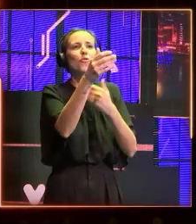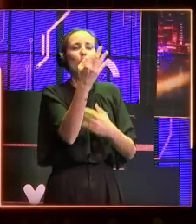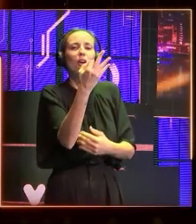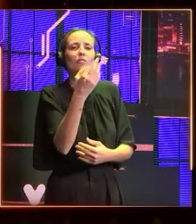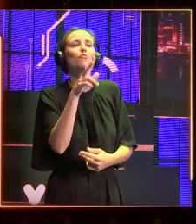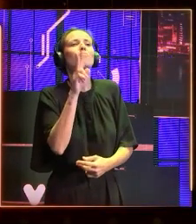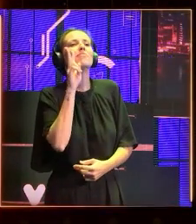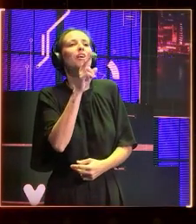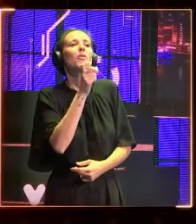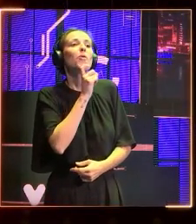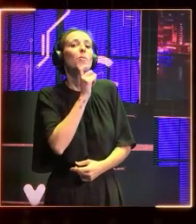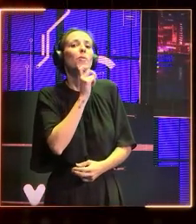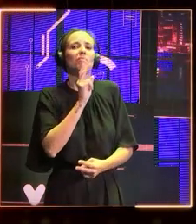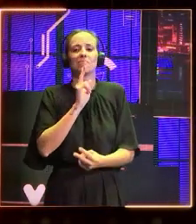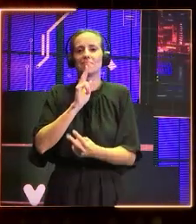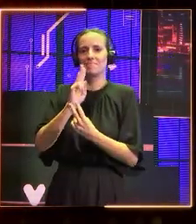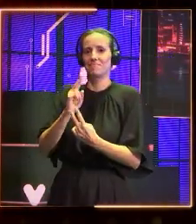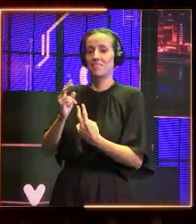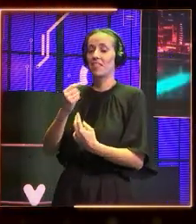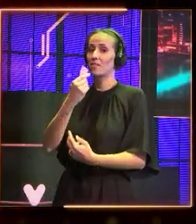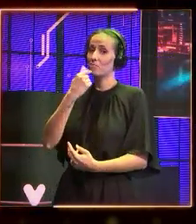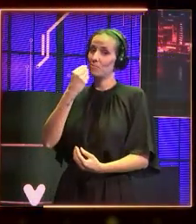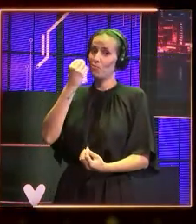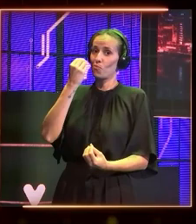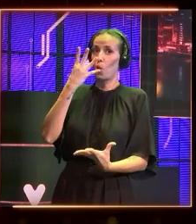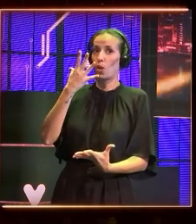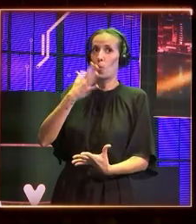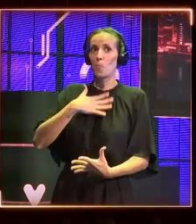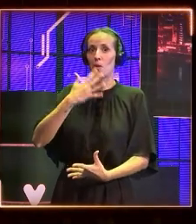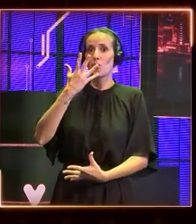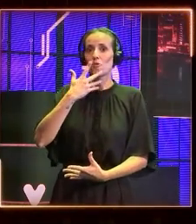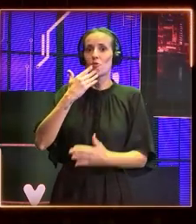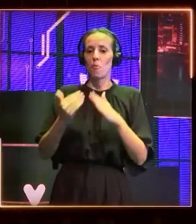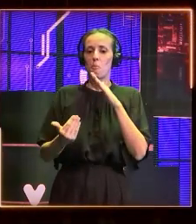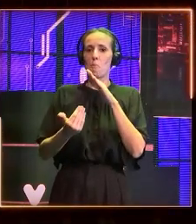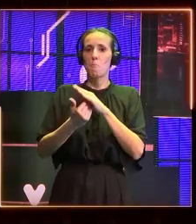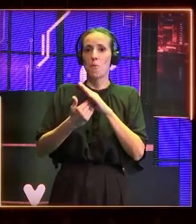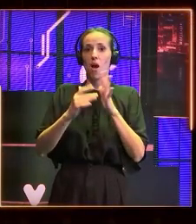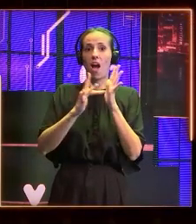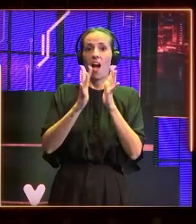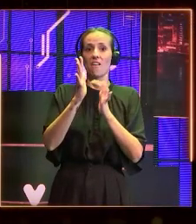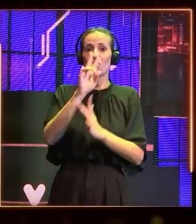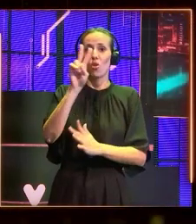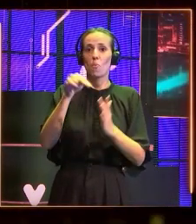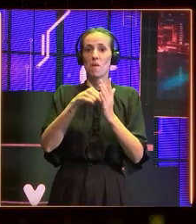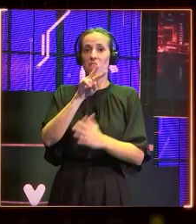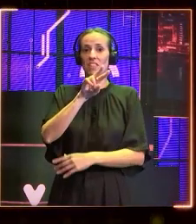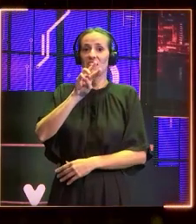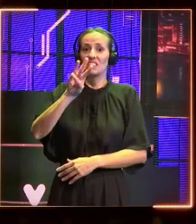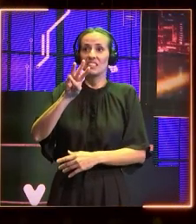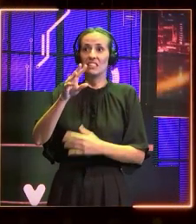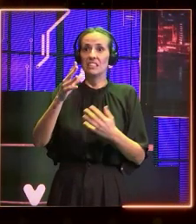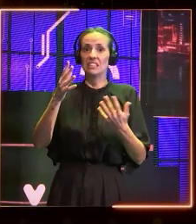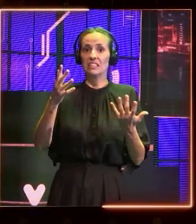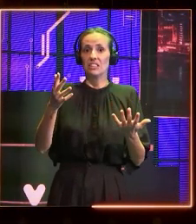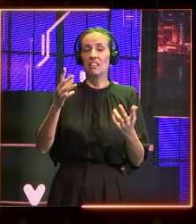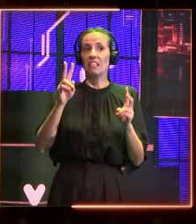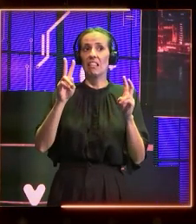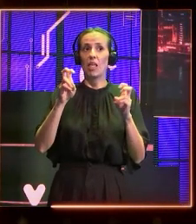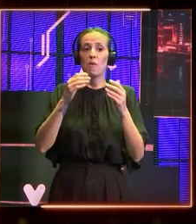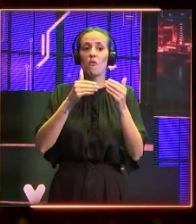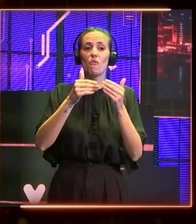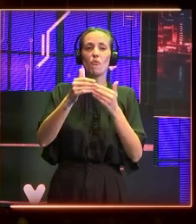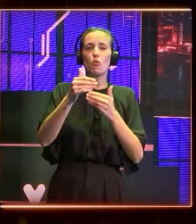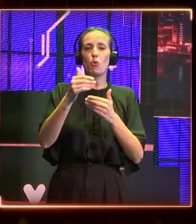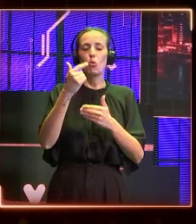ves Bueno mi conocimiento se detiene en abril de 2023 Así que en términos de predecir el